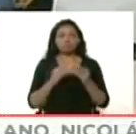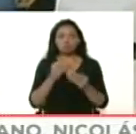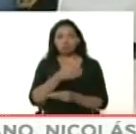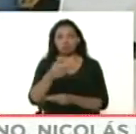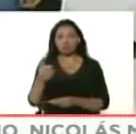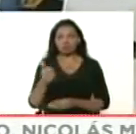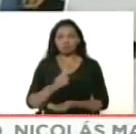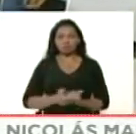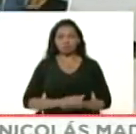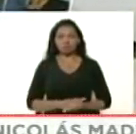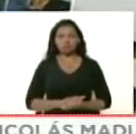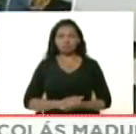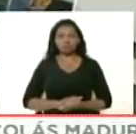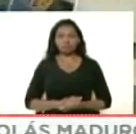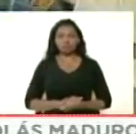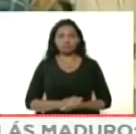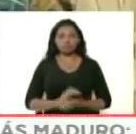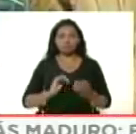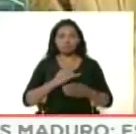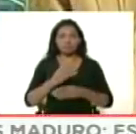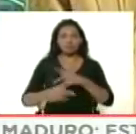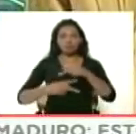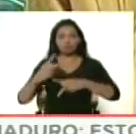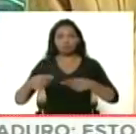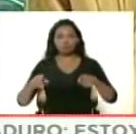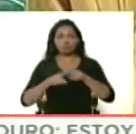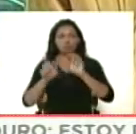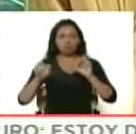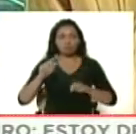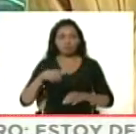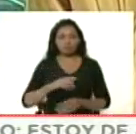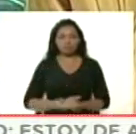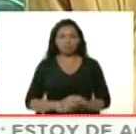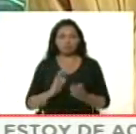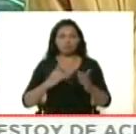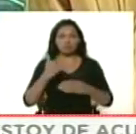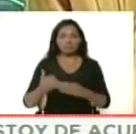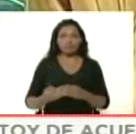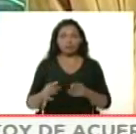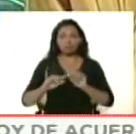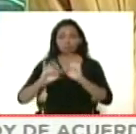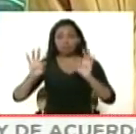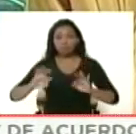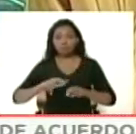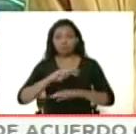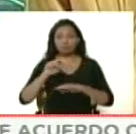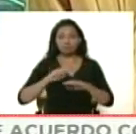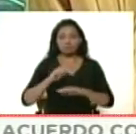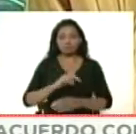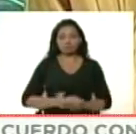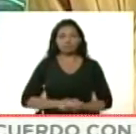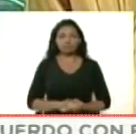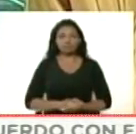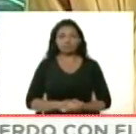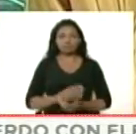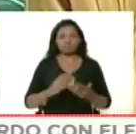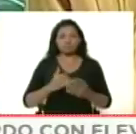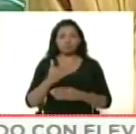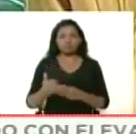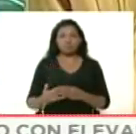Todo. Plan productivo, el plan de abastecimiento nacional, el plan